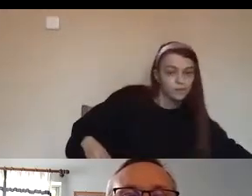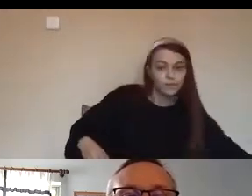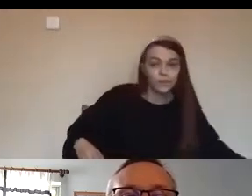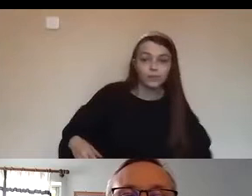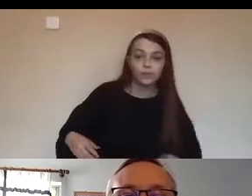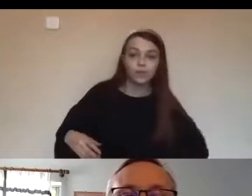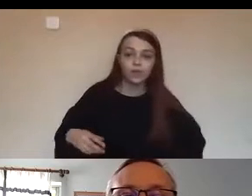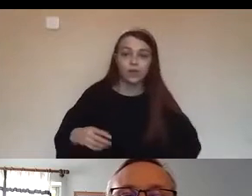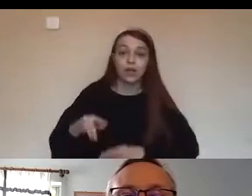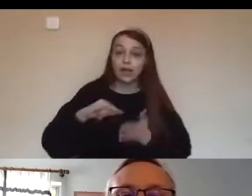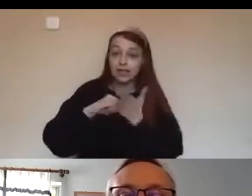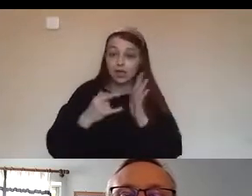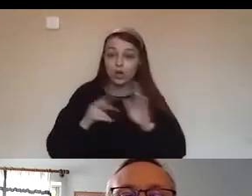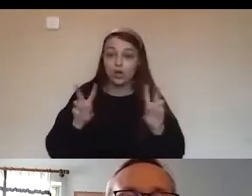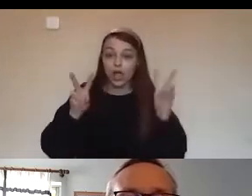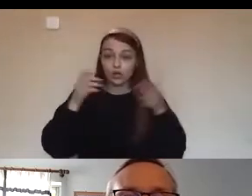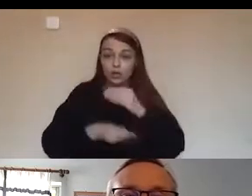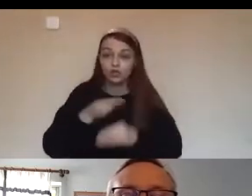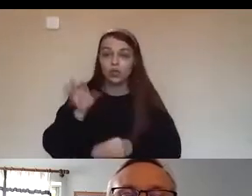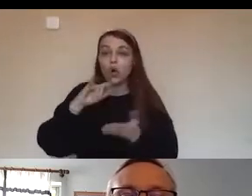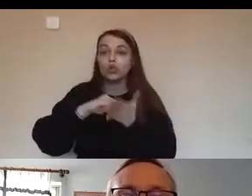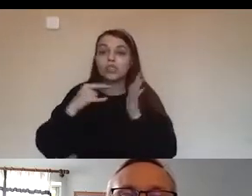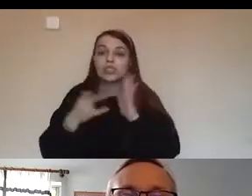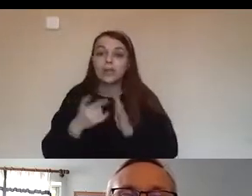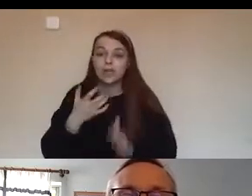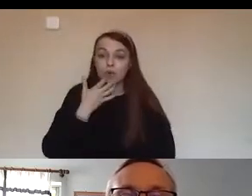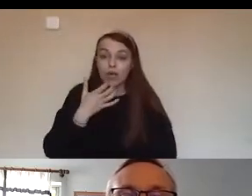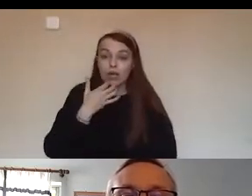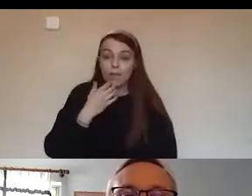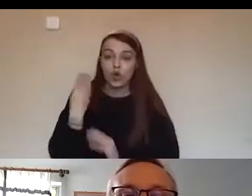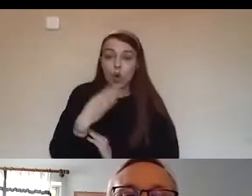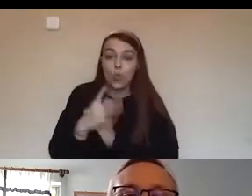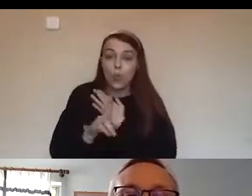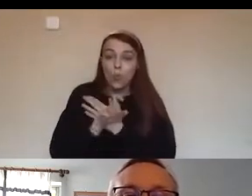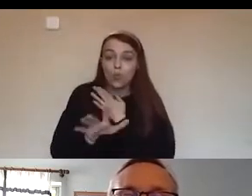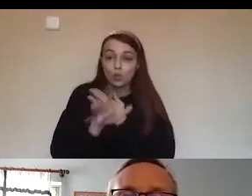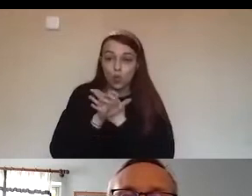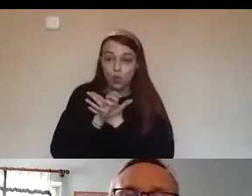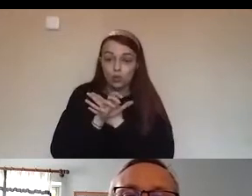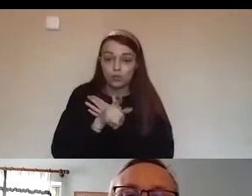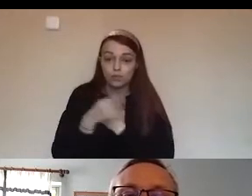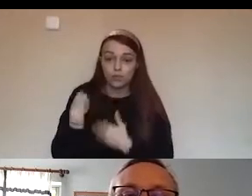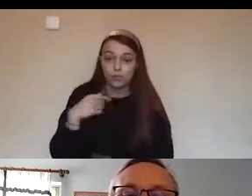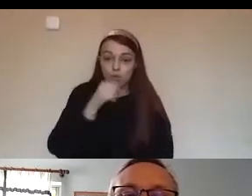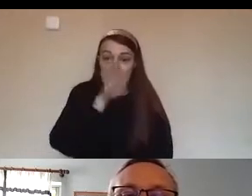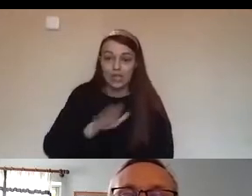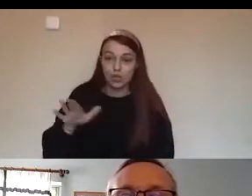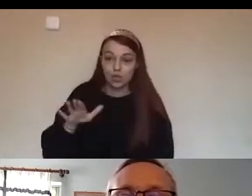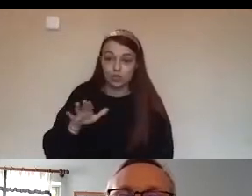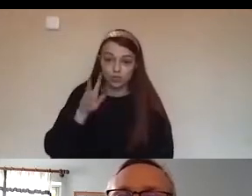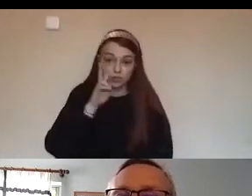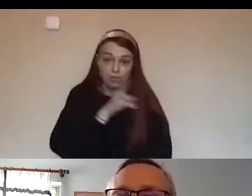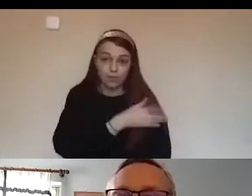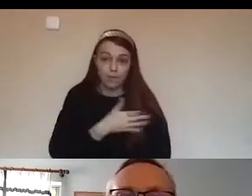nuevas tecnologías, utilizando sistemas como, por ejemplo, el Bluetooth, permite a los niños, aquí lo vemos en la imagen, permite a los niños